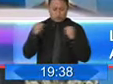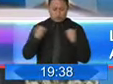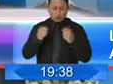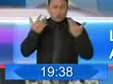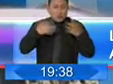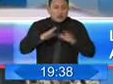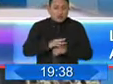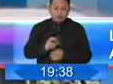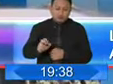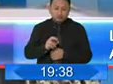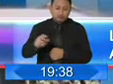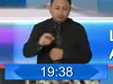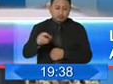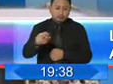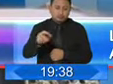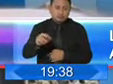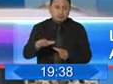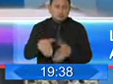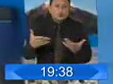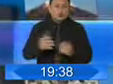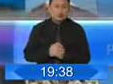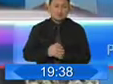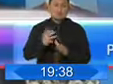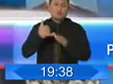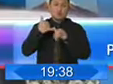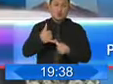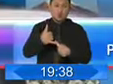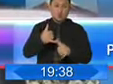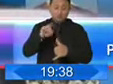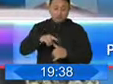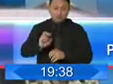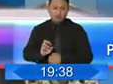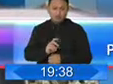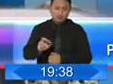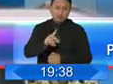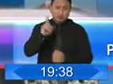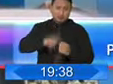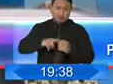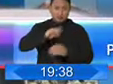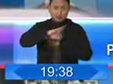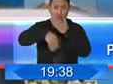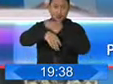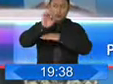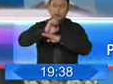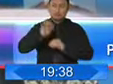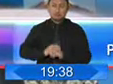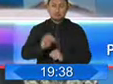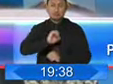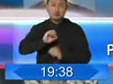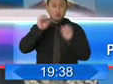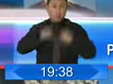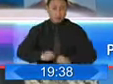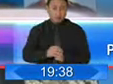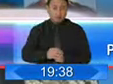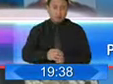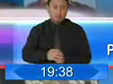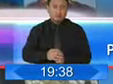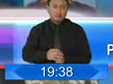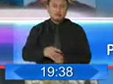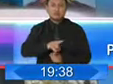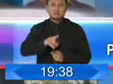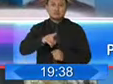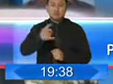montaña. Esto lo pueden hacer acudiendo a los clubes de andinismo que existen aquí en Quito y en el Ecuador, o también accediendo a uno de los